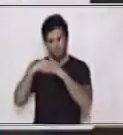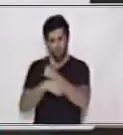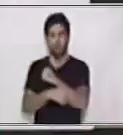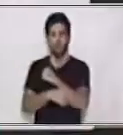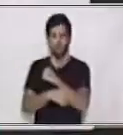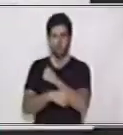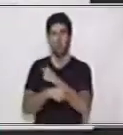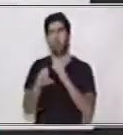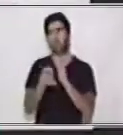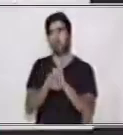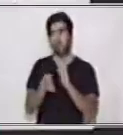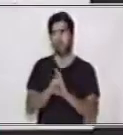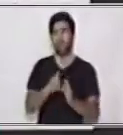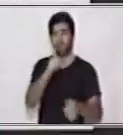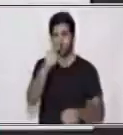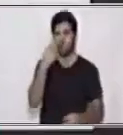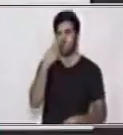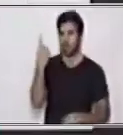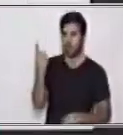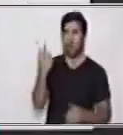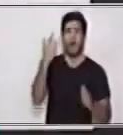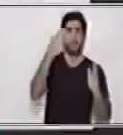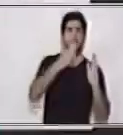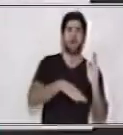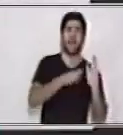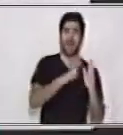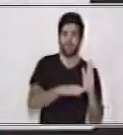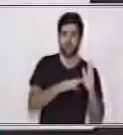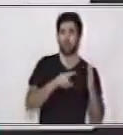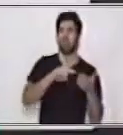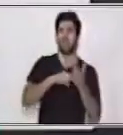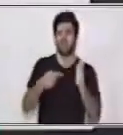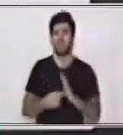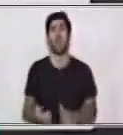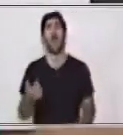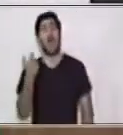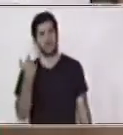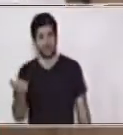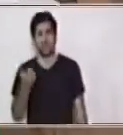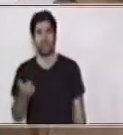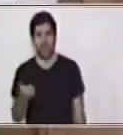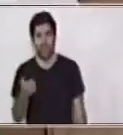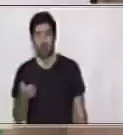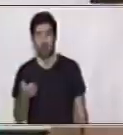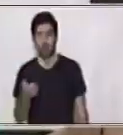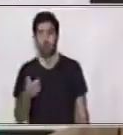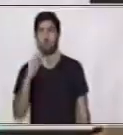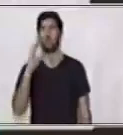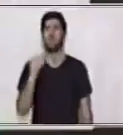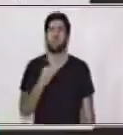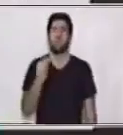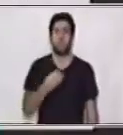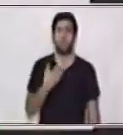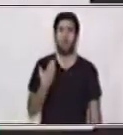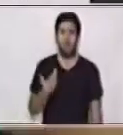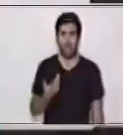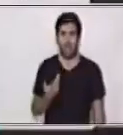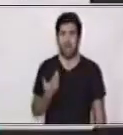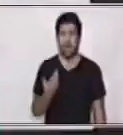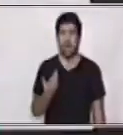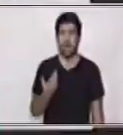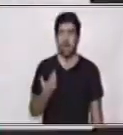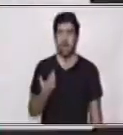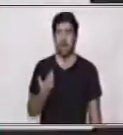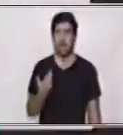frase, lo barato sale caro. A comparación de acá de la antítesis o del oxímoron,